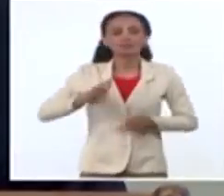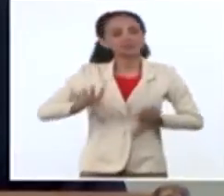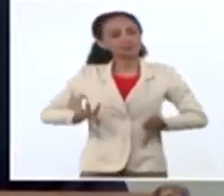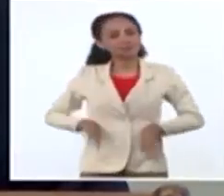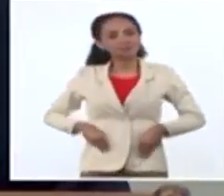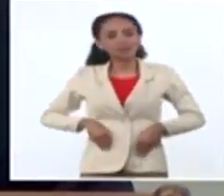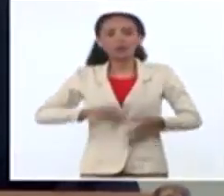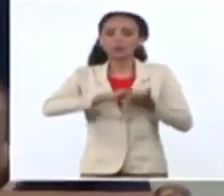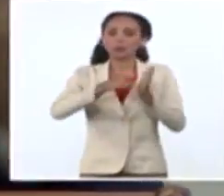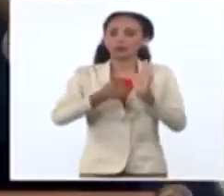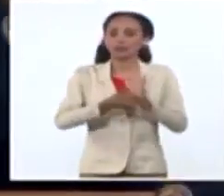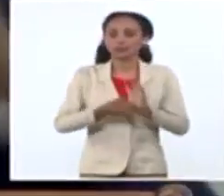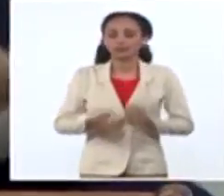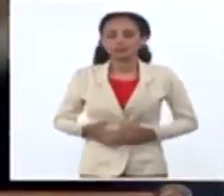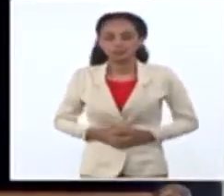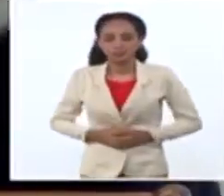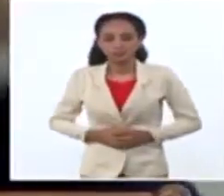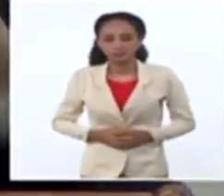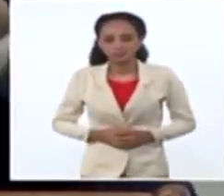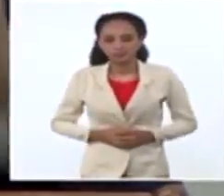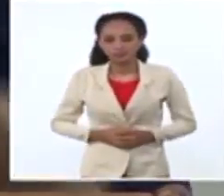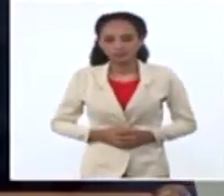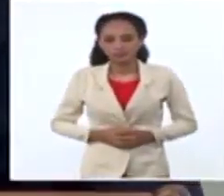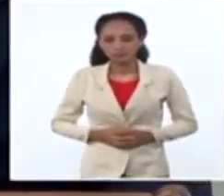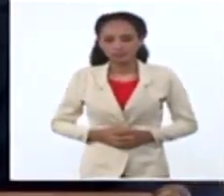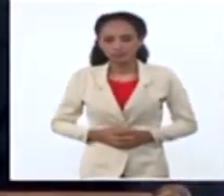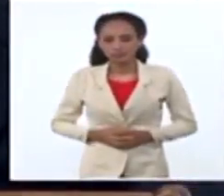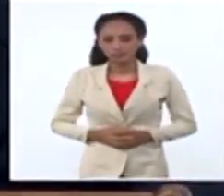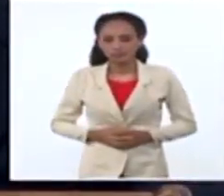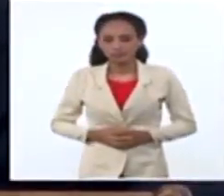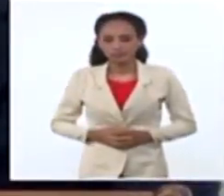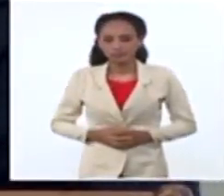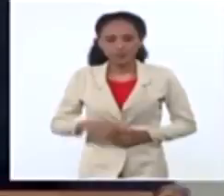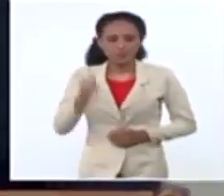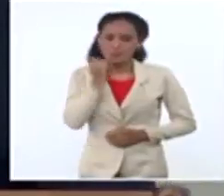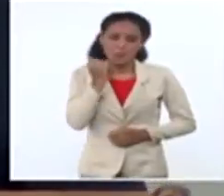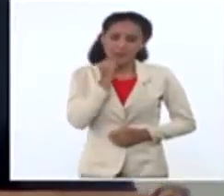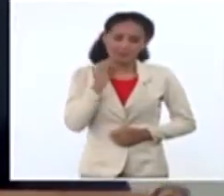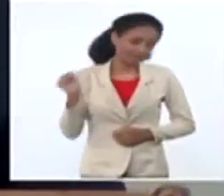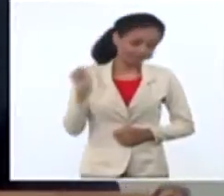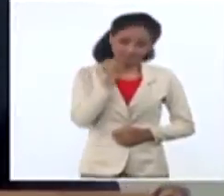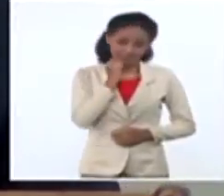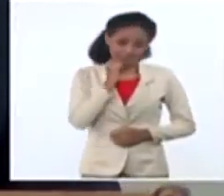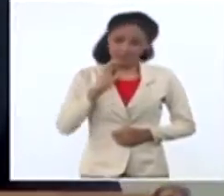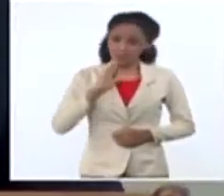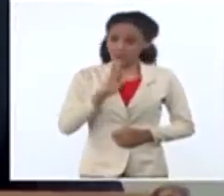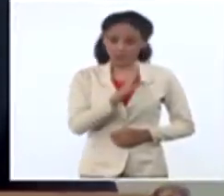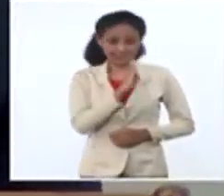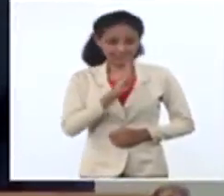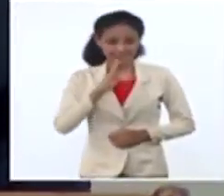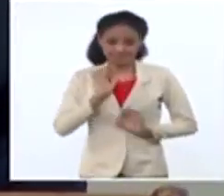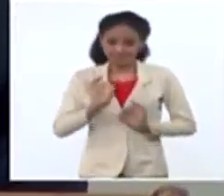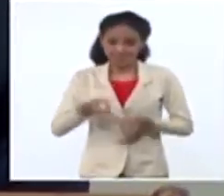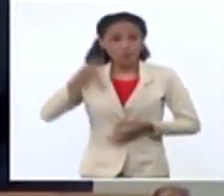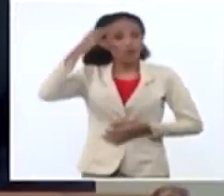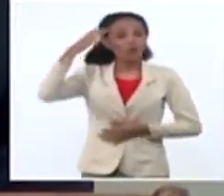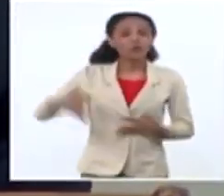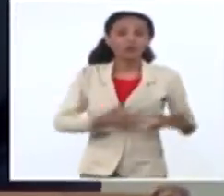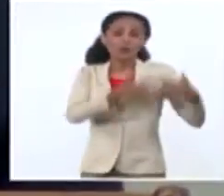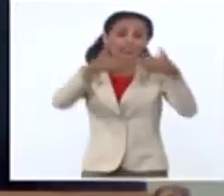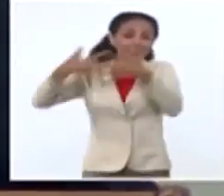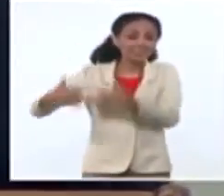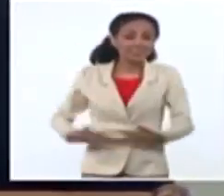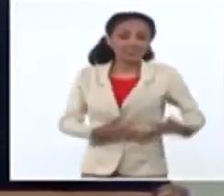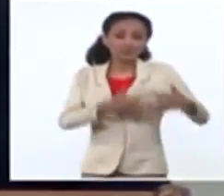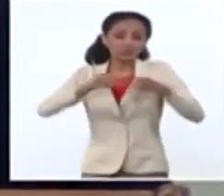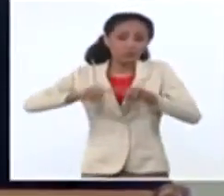proyecto. Lo más cínico del enfoque del gobierno de los Estados Unidos en